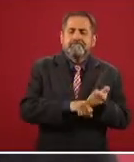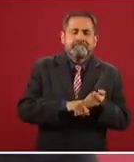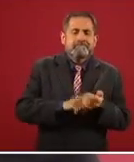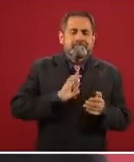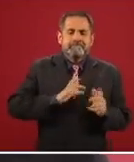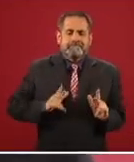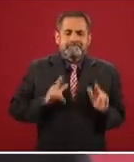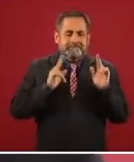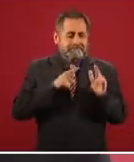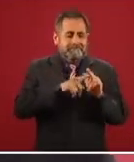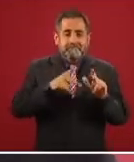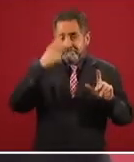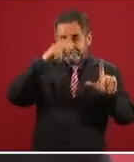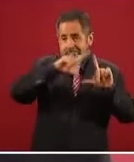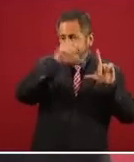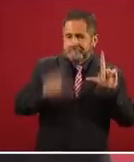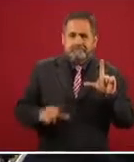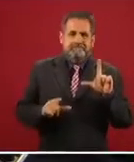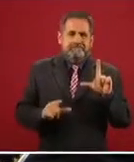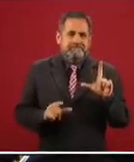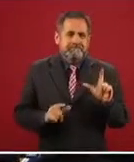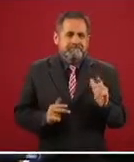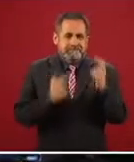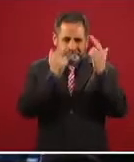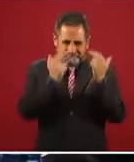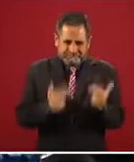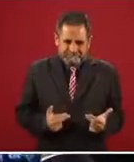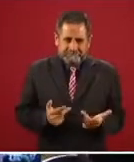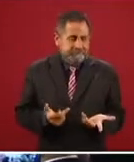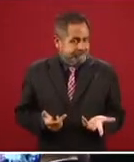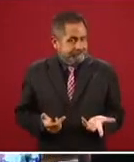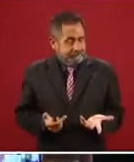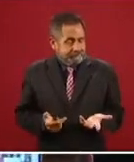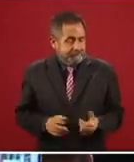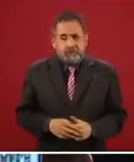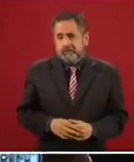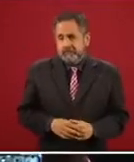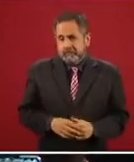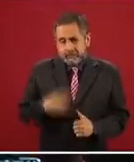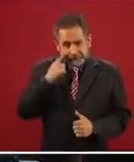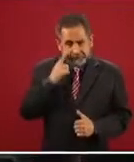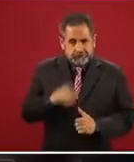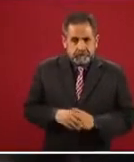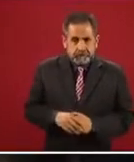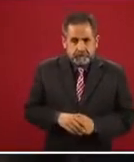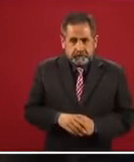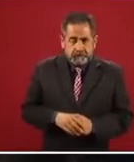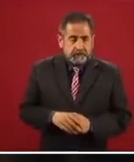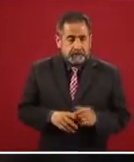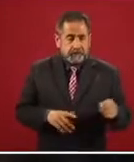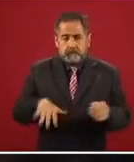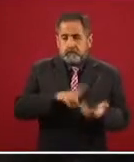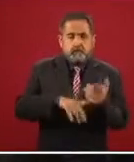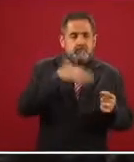que estaba acabando a méjico miren como no va a ser útil acabar con la corrupción